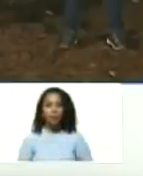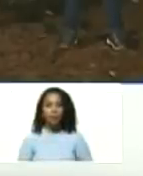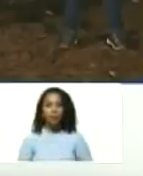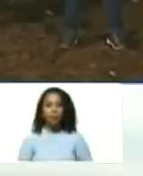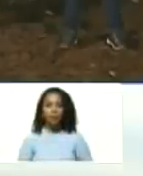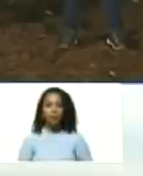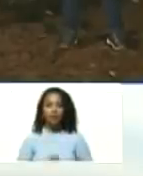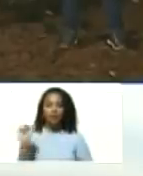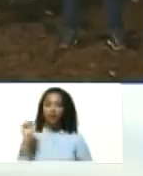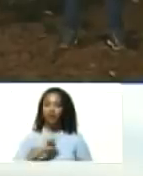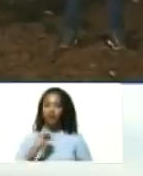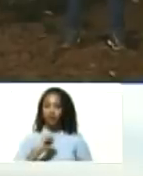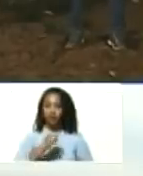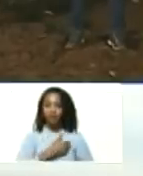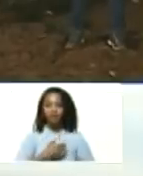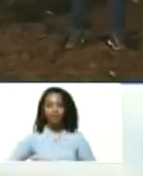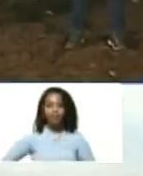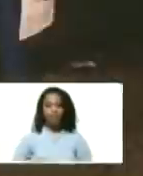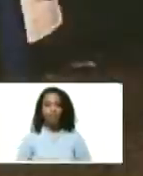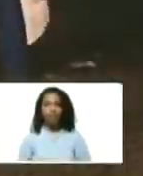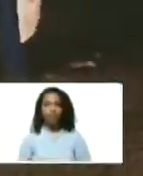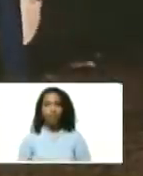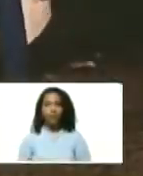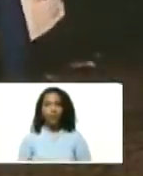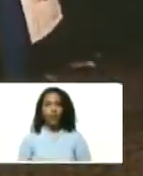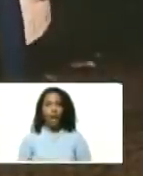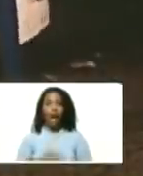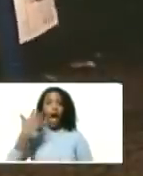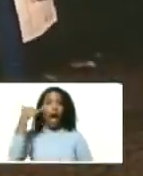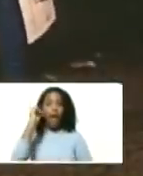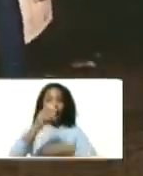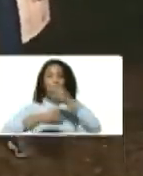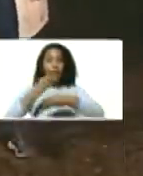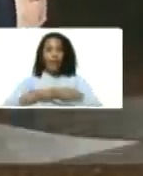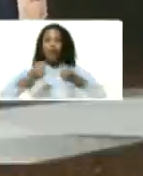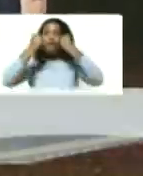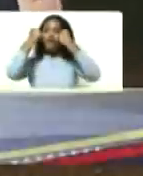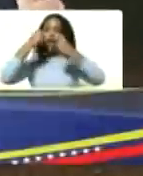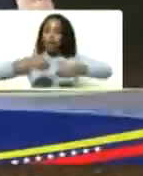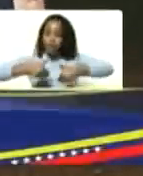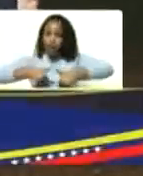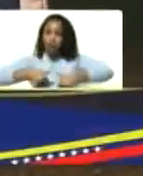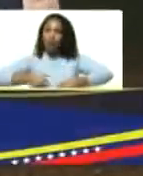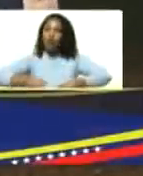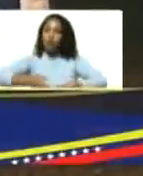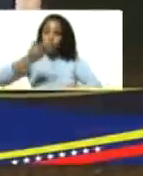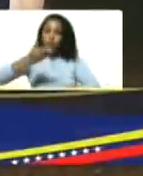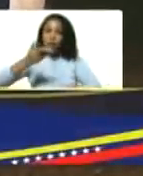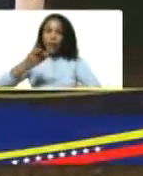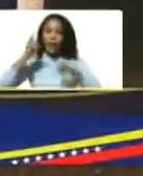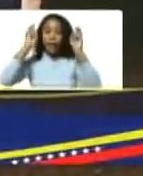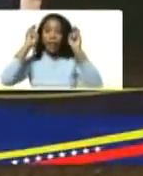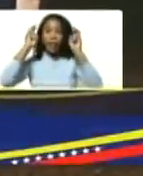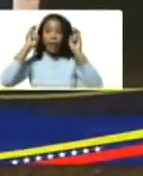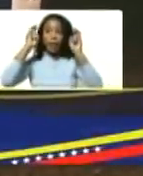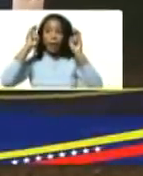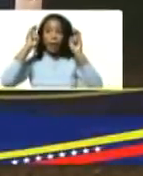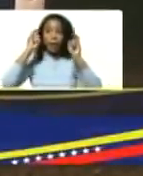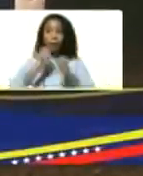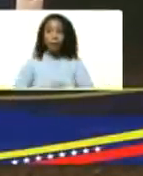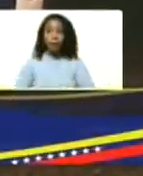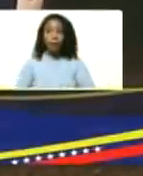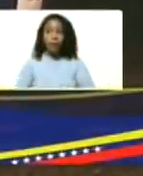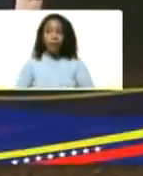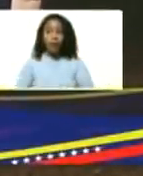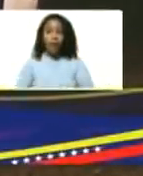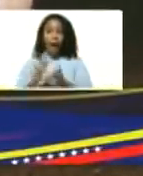así que el presidente hay que hacer un serio esfuerzo primero con relación al tema del abigeato no